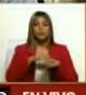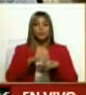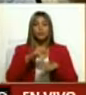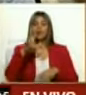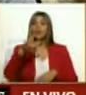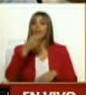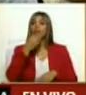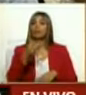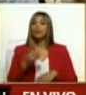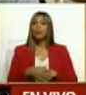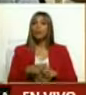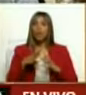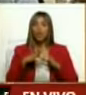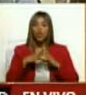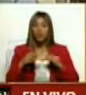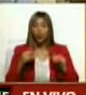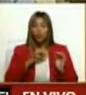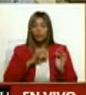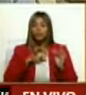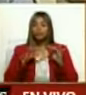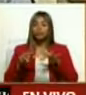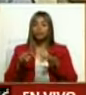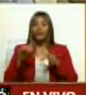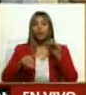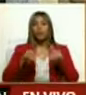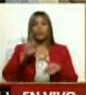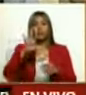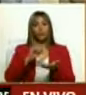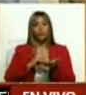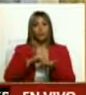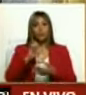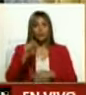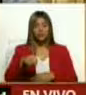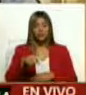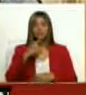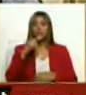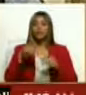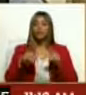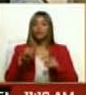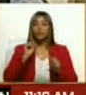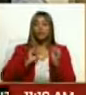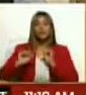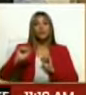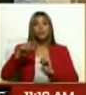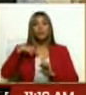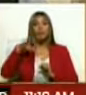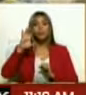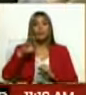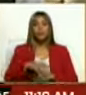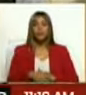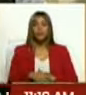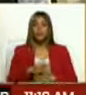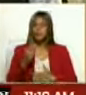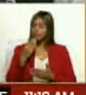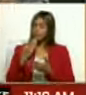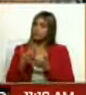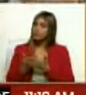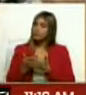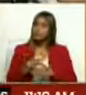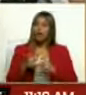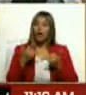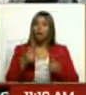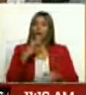diciembre vamos todos a votar cinco veces sí por el referéndum, por la patria, por la soberanía. Muchísimas gracias. Bien,